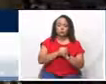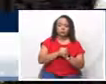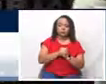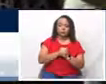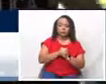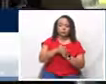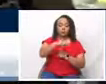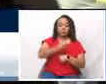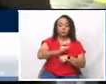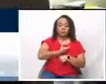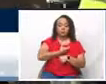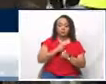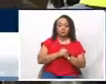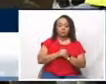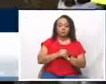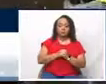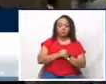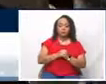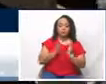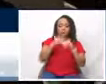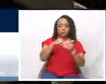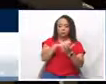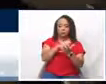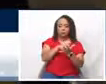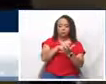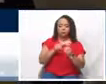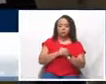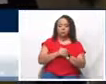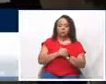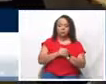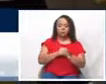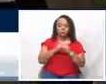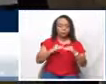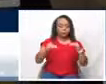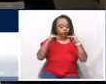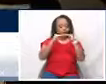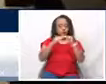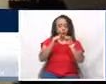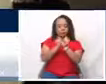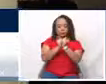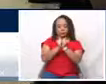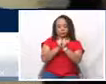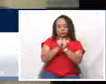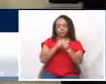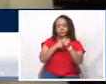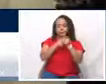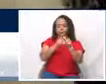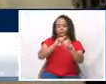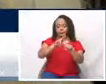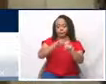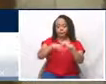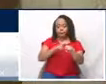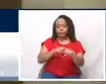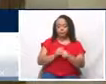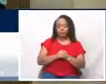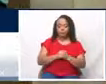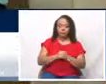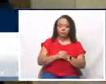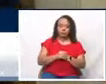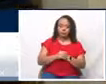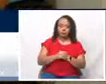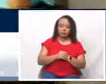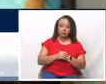medallas lo ubican indiscutiblemente en el top de figuras del atletismo costarricense. Sí, que al final... Cuando los